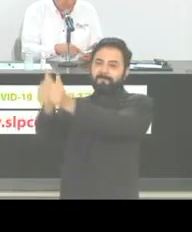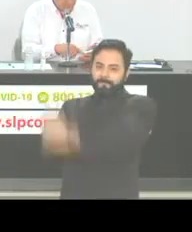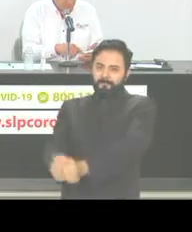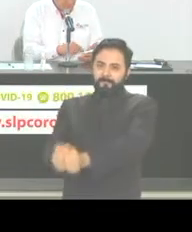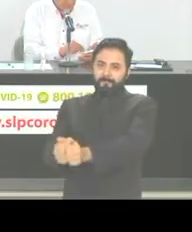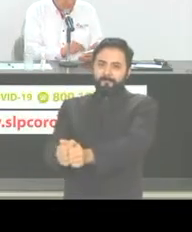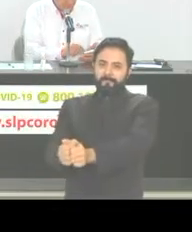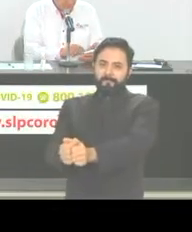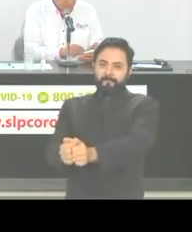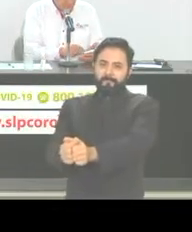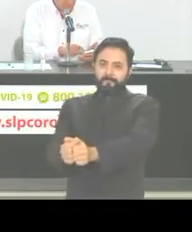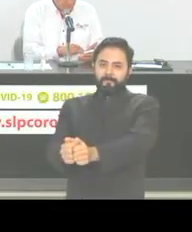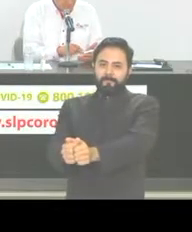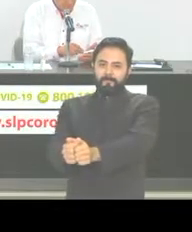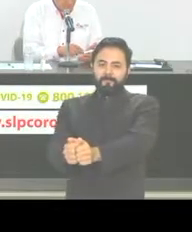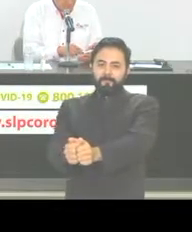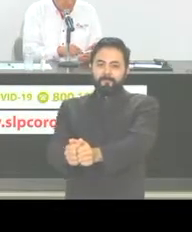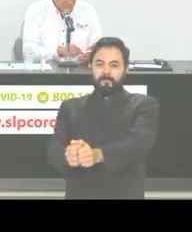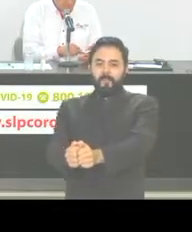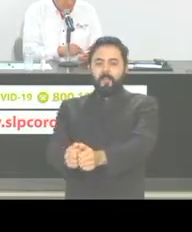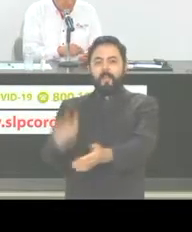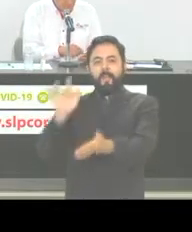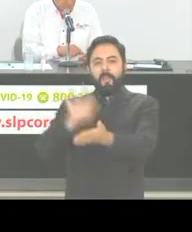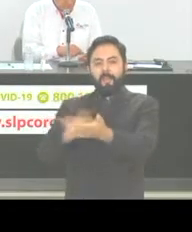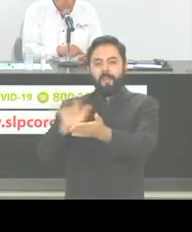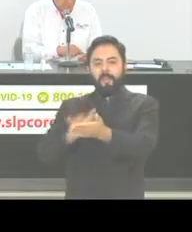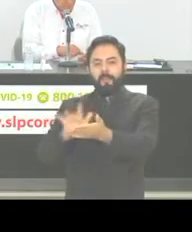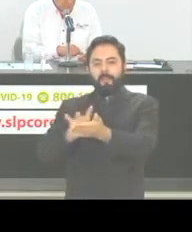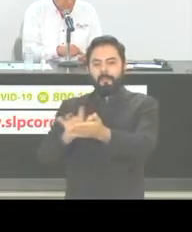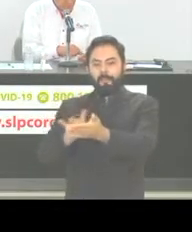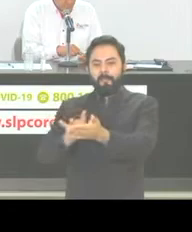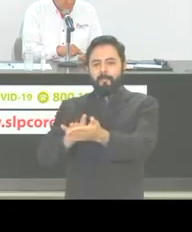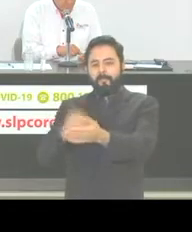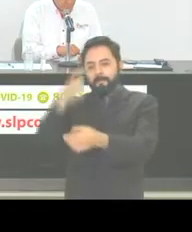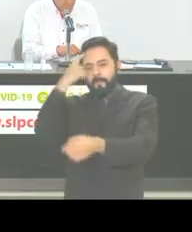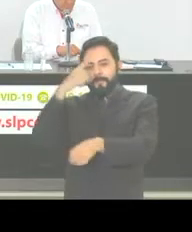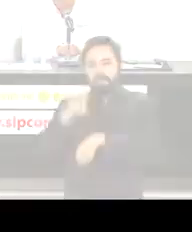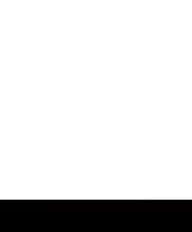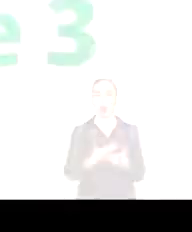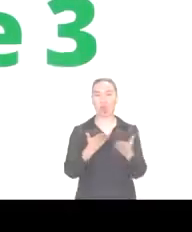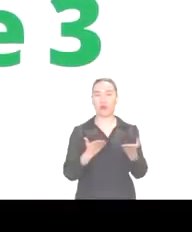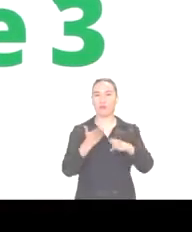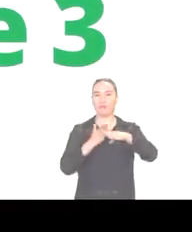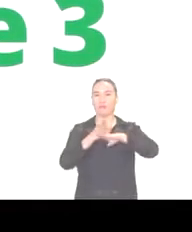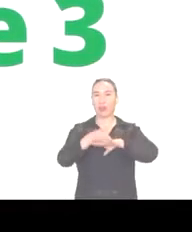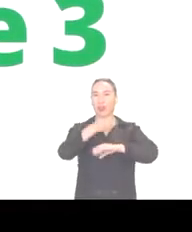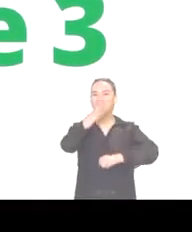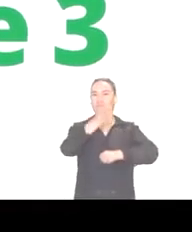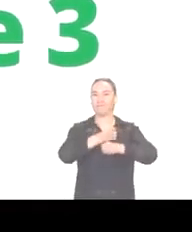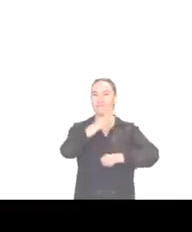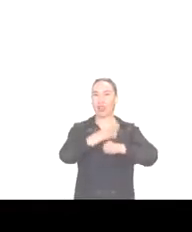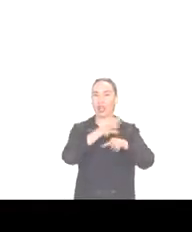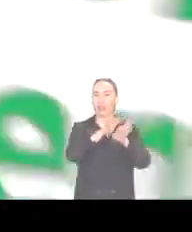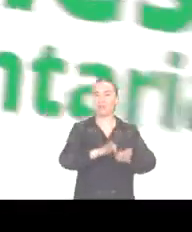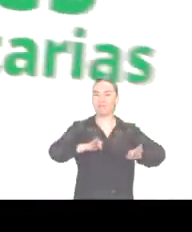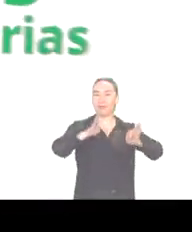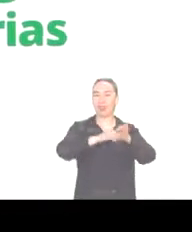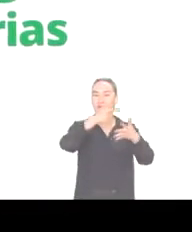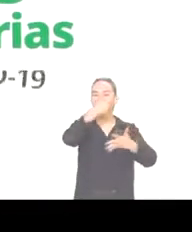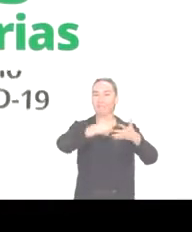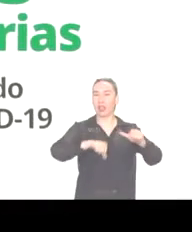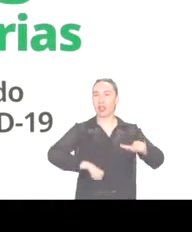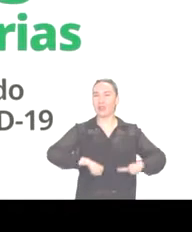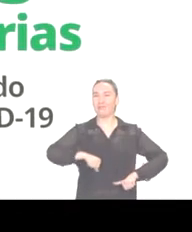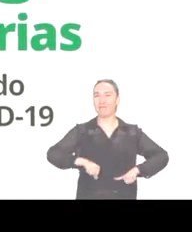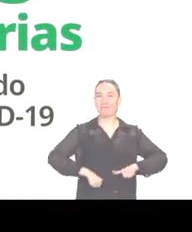a estas actividades y estas acciones que se implementaron para el día 10 de mayo. Entramos en la fase 3. Y es importante